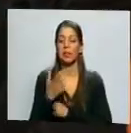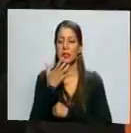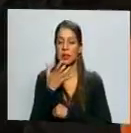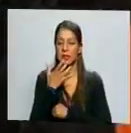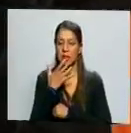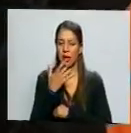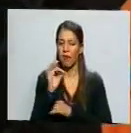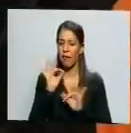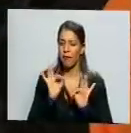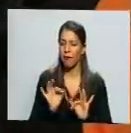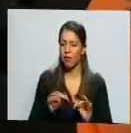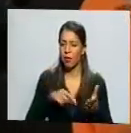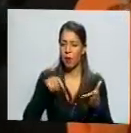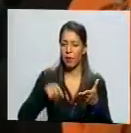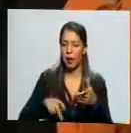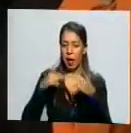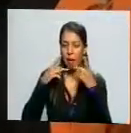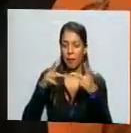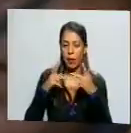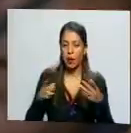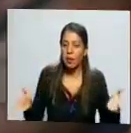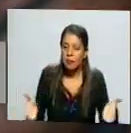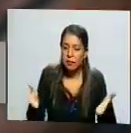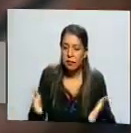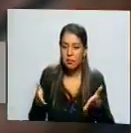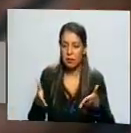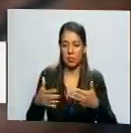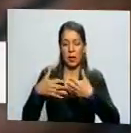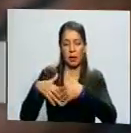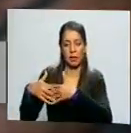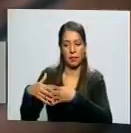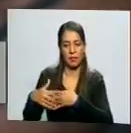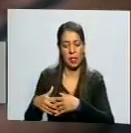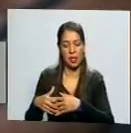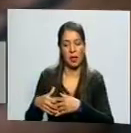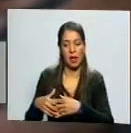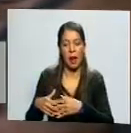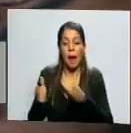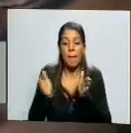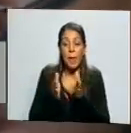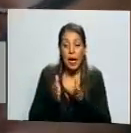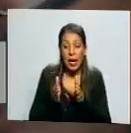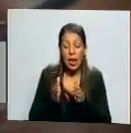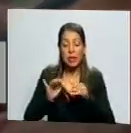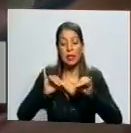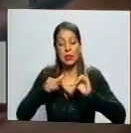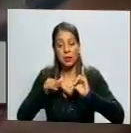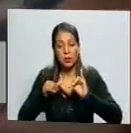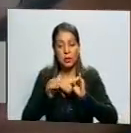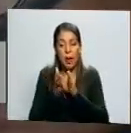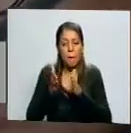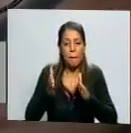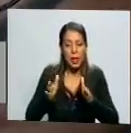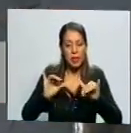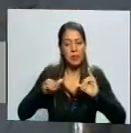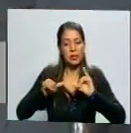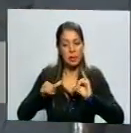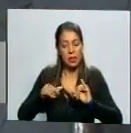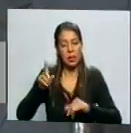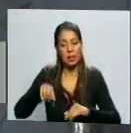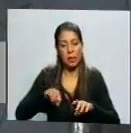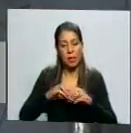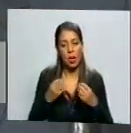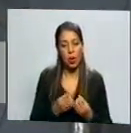de contrataciones públicas la promoción y protección, oigan, de las pequeñas y medianas industrias, así como de las